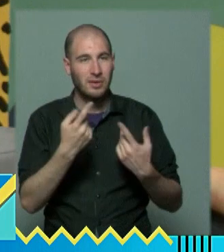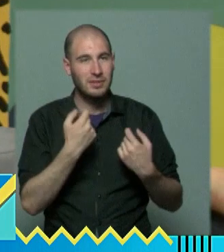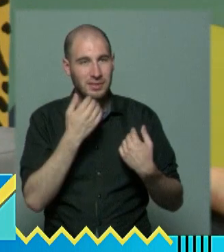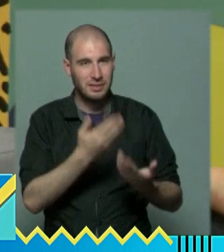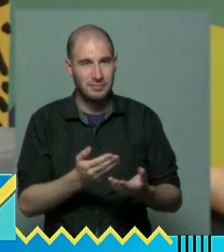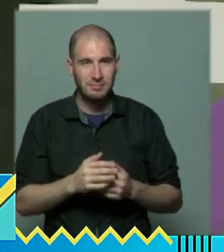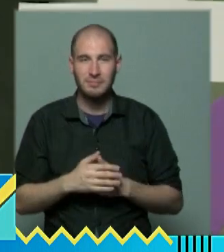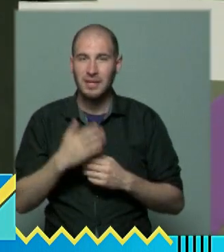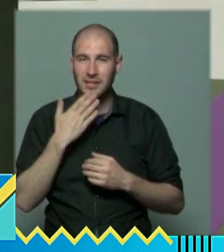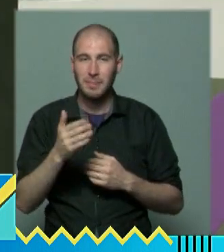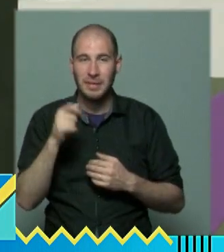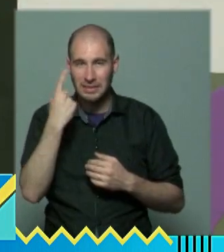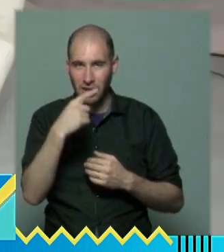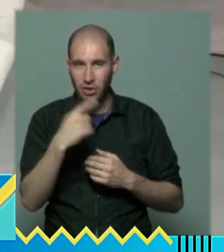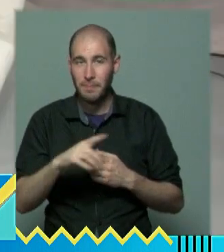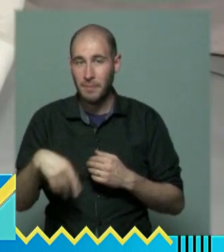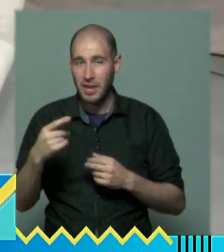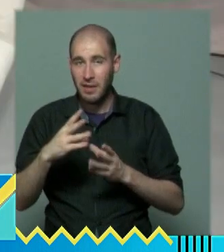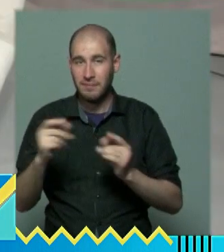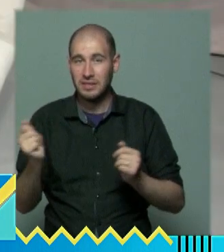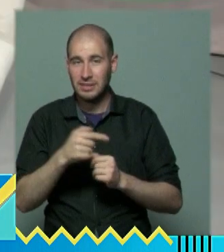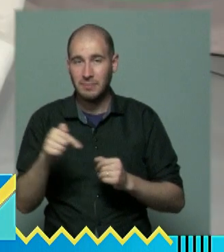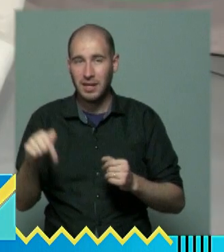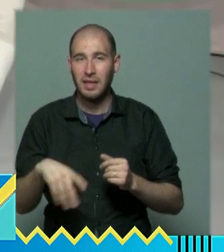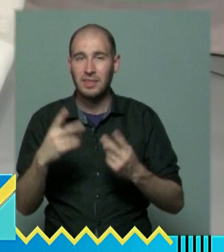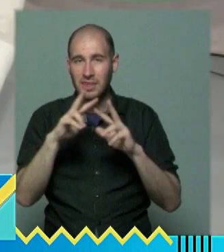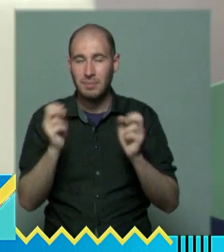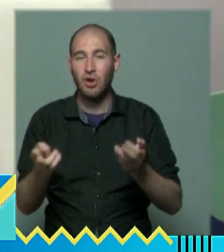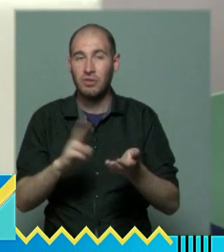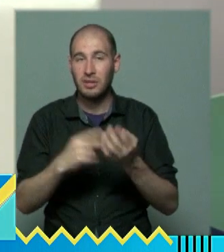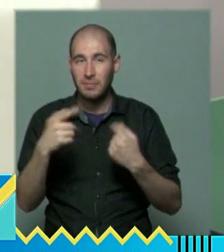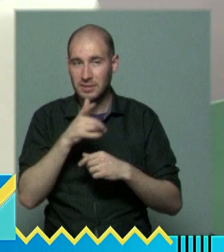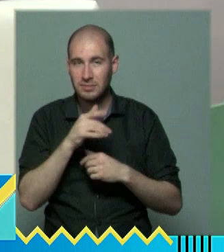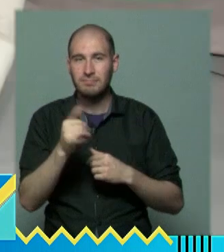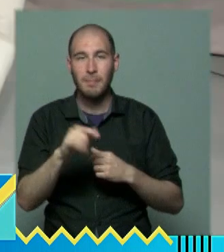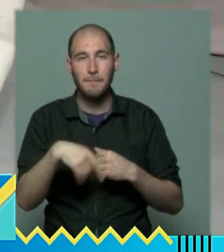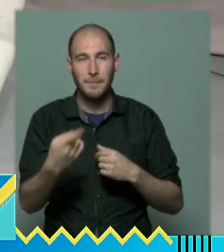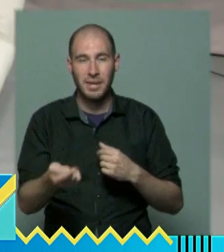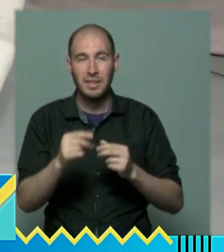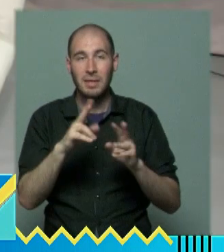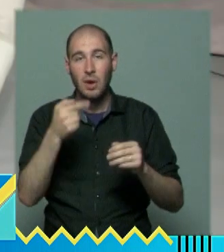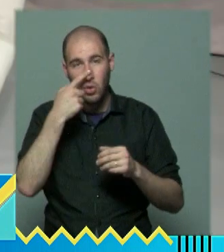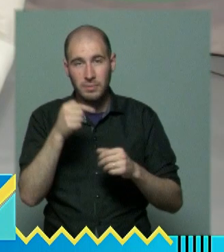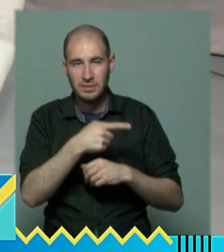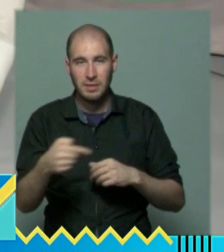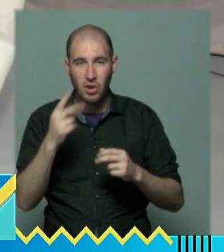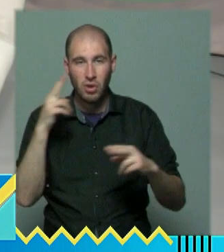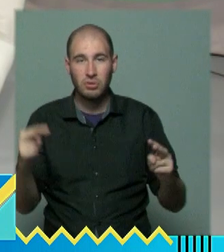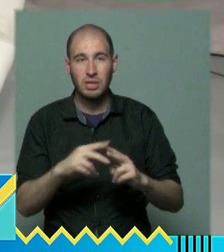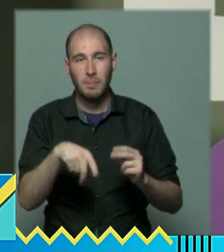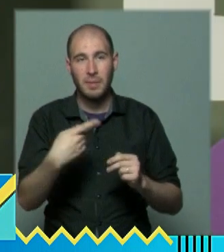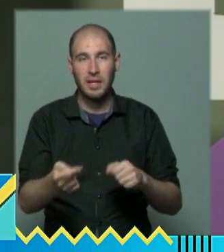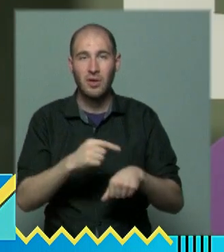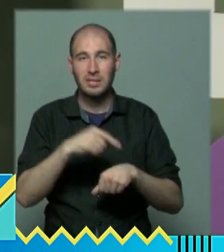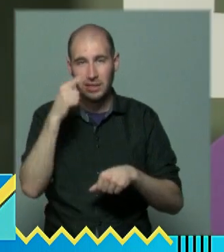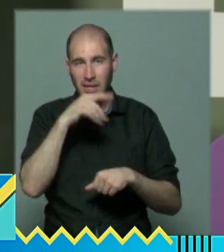necesiten. Gracias. Marcelo. Mañana cerramos la semana con un nuevo tema en Distintos Parecidos, entonces. Mañana será el último tema de la semana, así que nos reencontramos mañana a